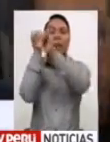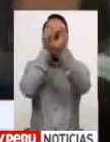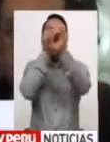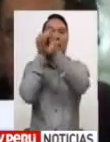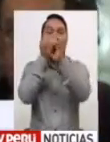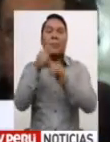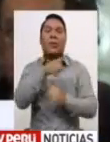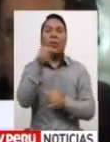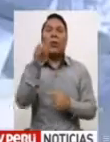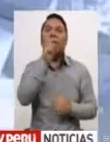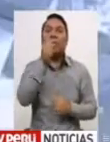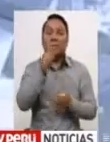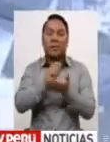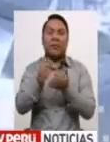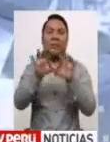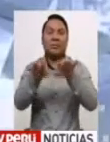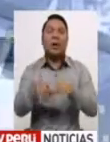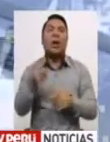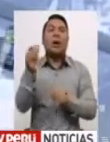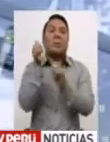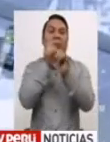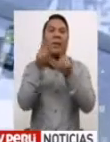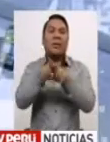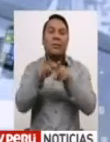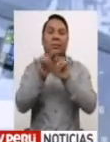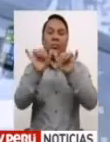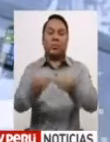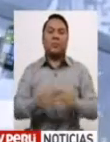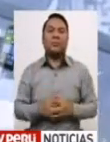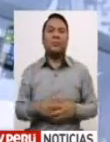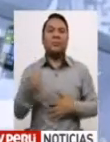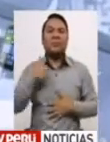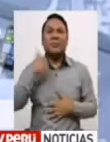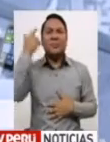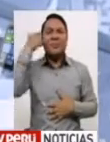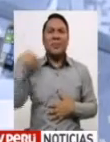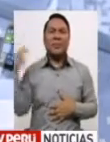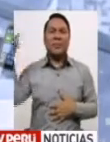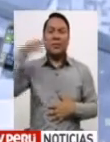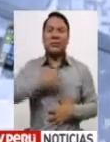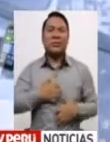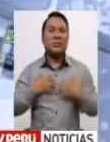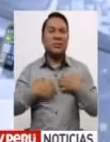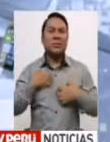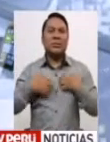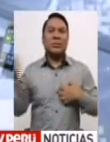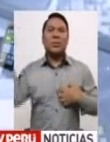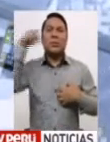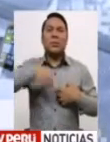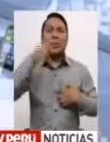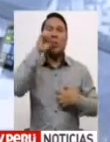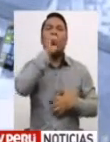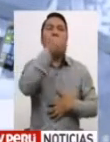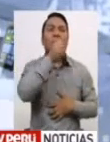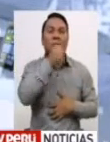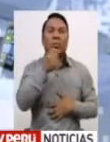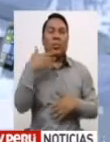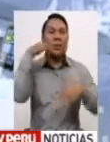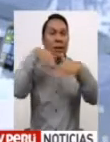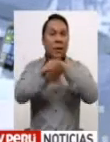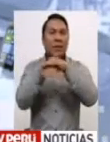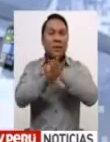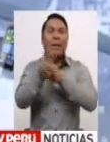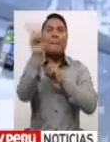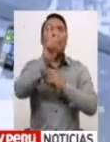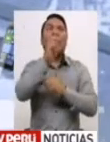editor Armando Muñoz. Toda una pesadilla para cualquier periodista, pero sin duda menor que la pesadilla que vive esta nación